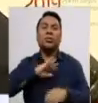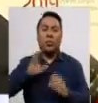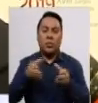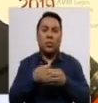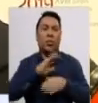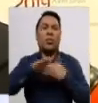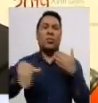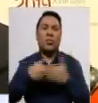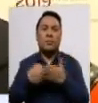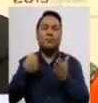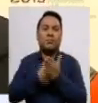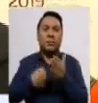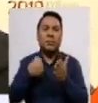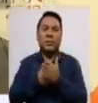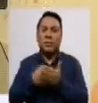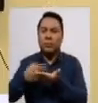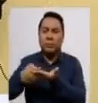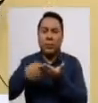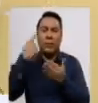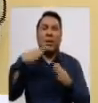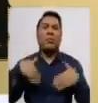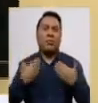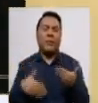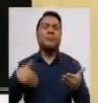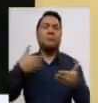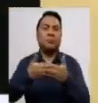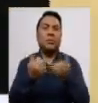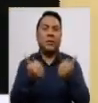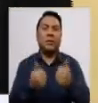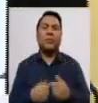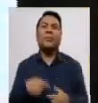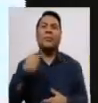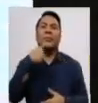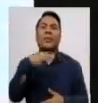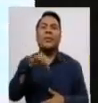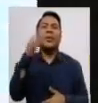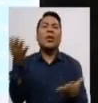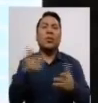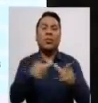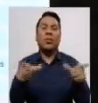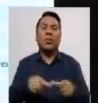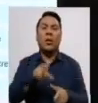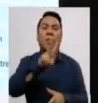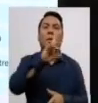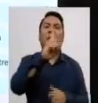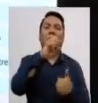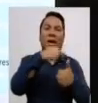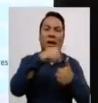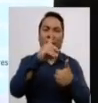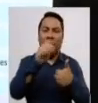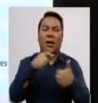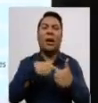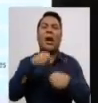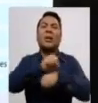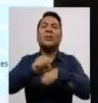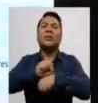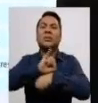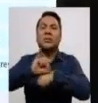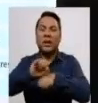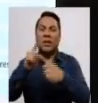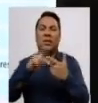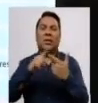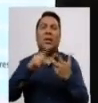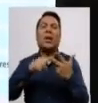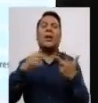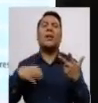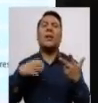esfuerzo para llegar. Los escenarios elegidos para los Juegos son la Videna, el Polideportivo de San Isidro, la Villa Deportiva